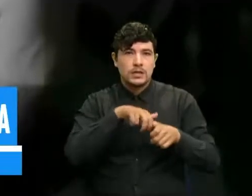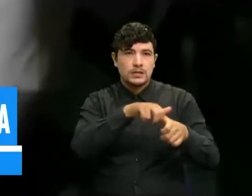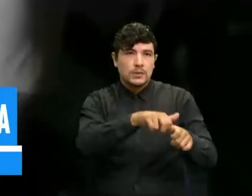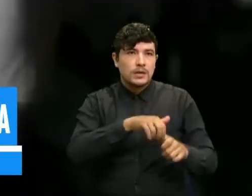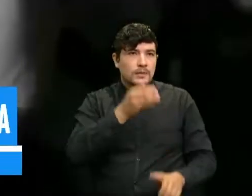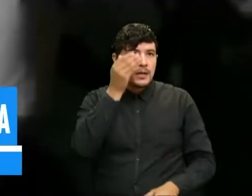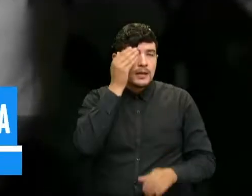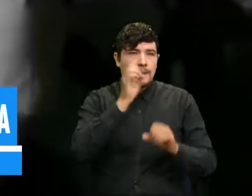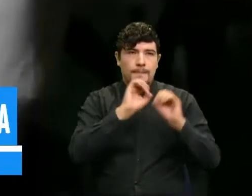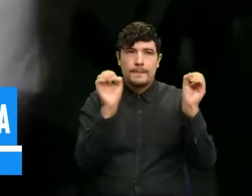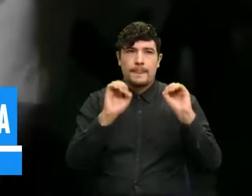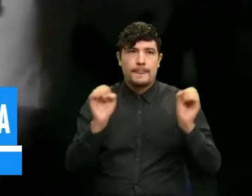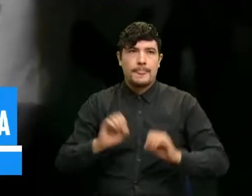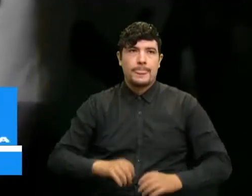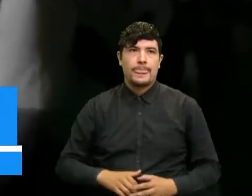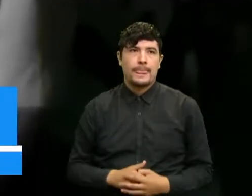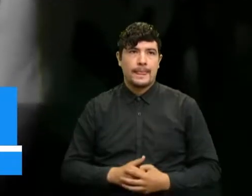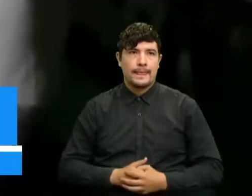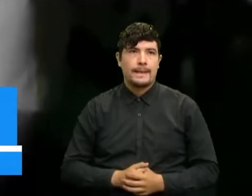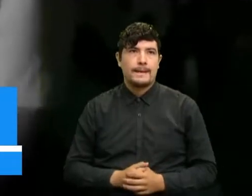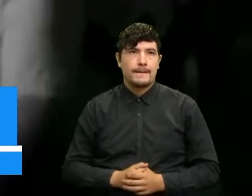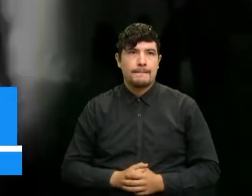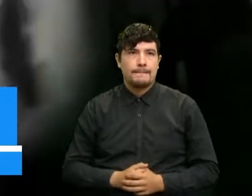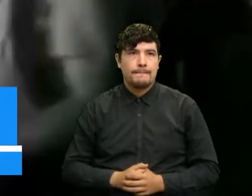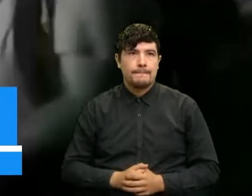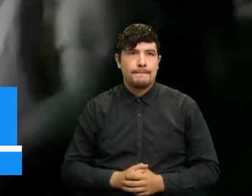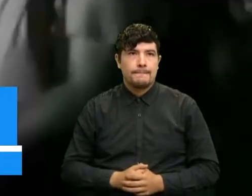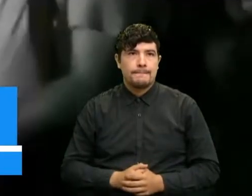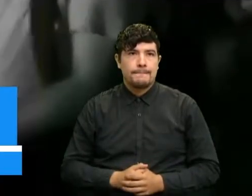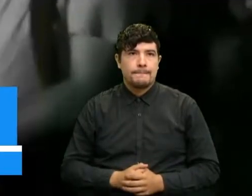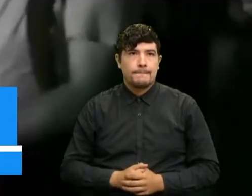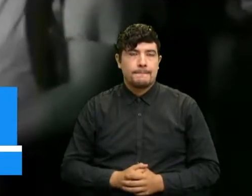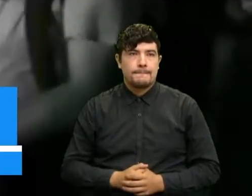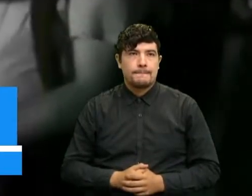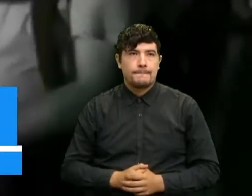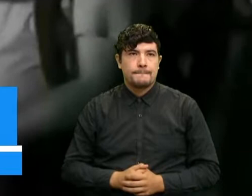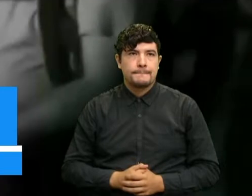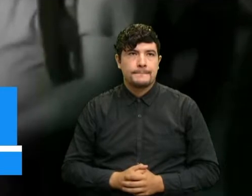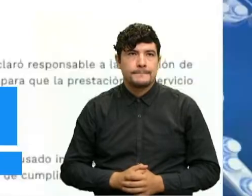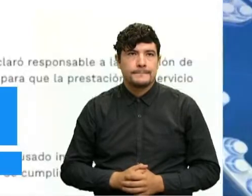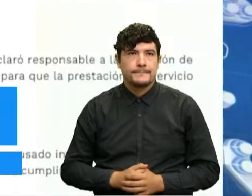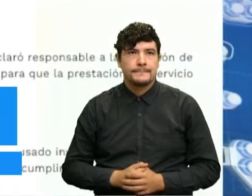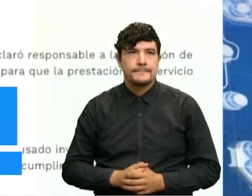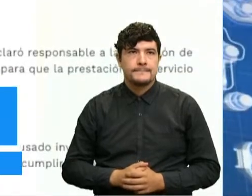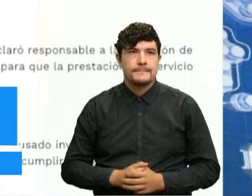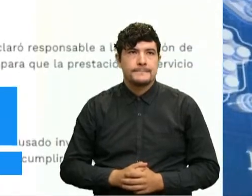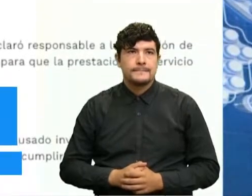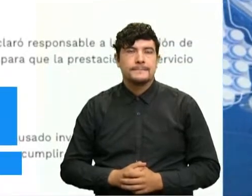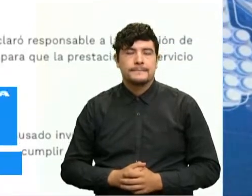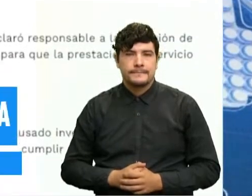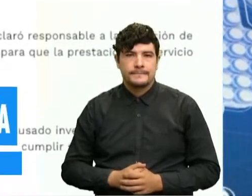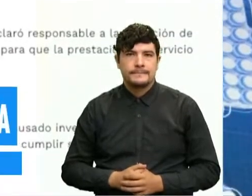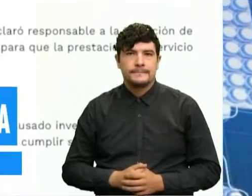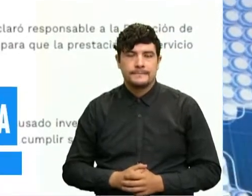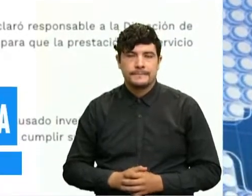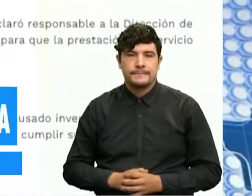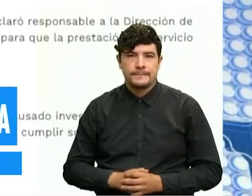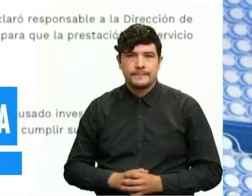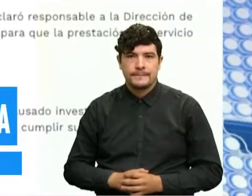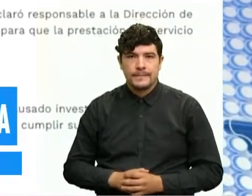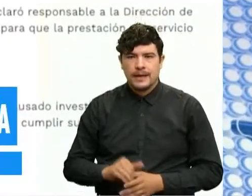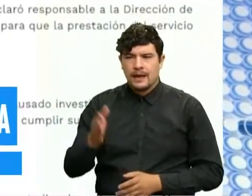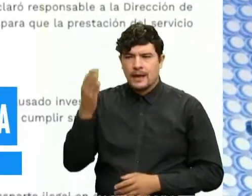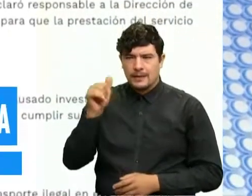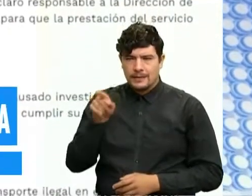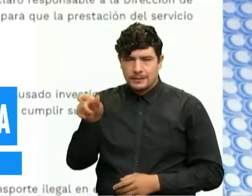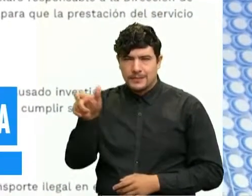es la solución que manda la policía pues bien la superintendencia de